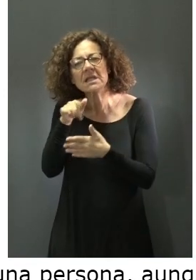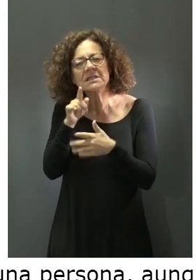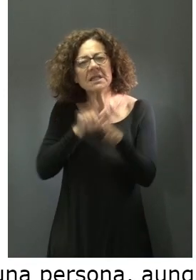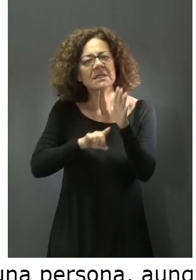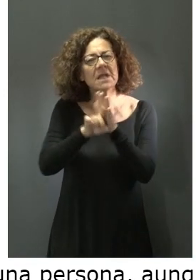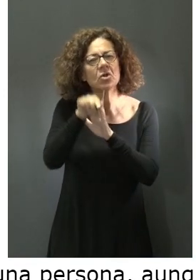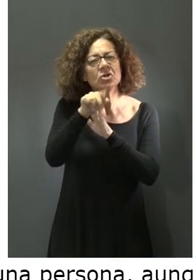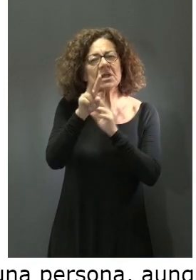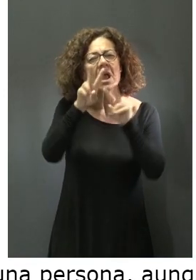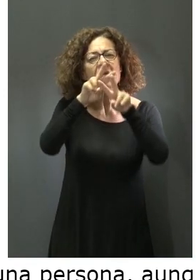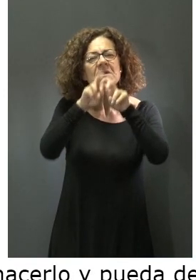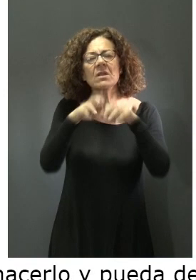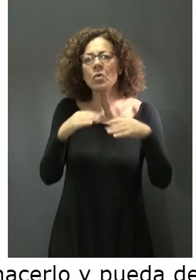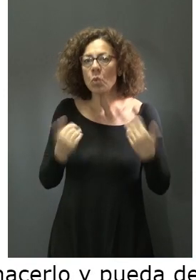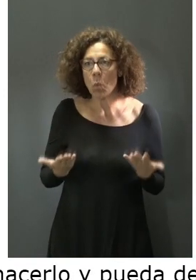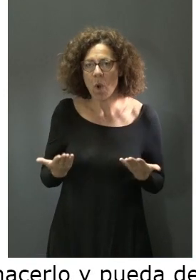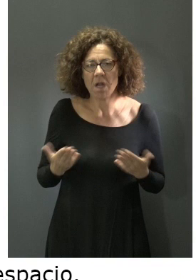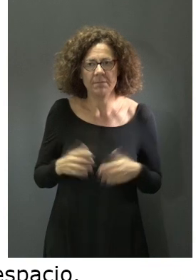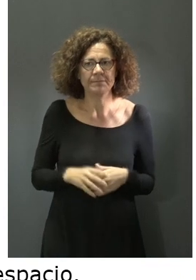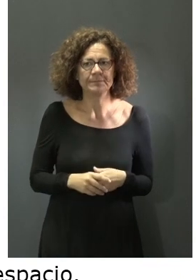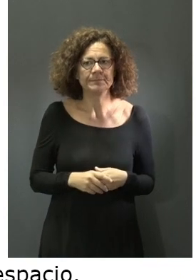desarrollo de esta investigación?